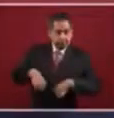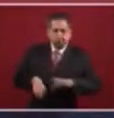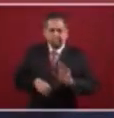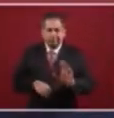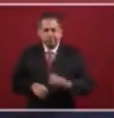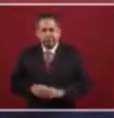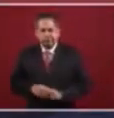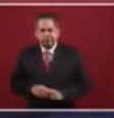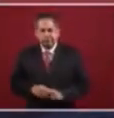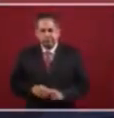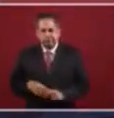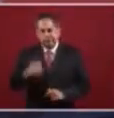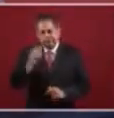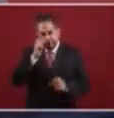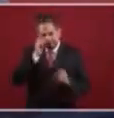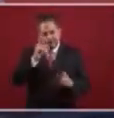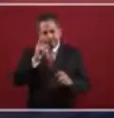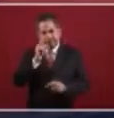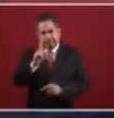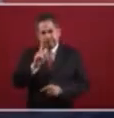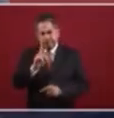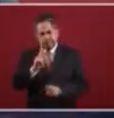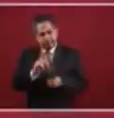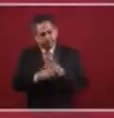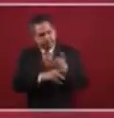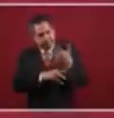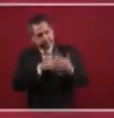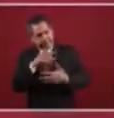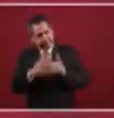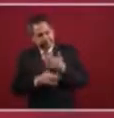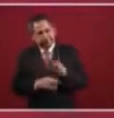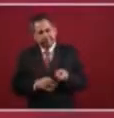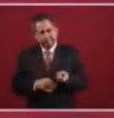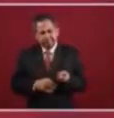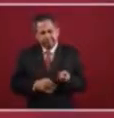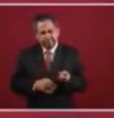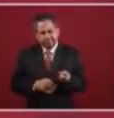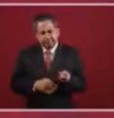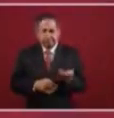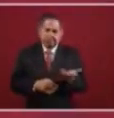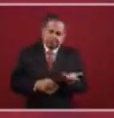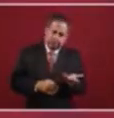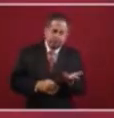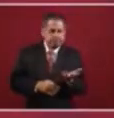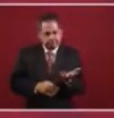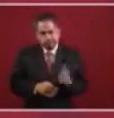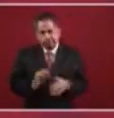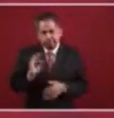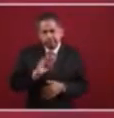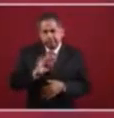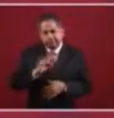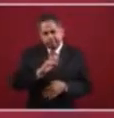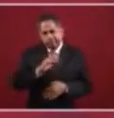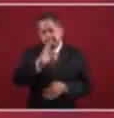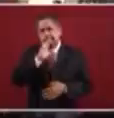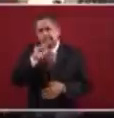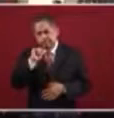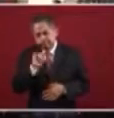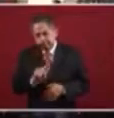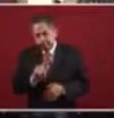mucho la atención el escándalo, ¿no? Que sí, desde luego, está mal